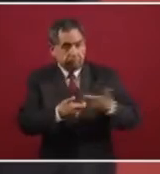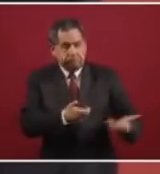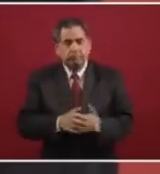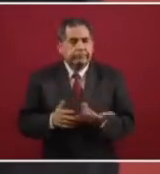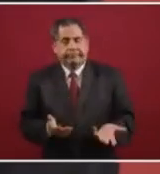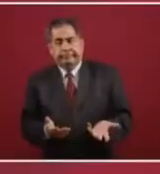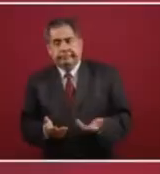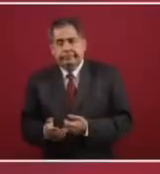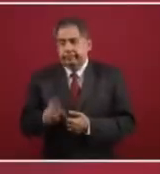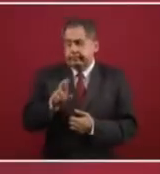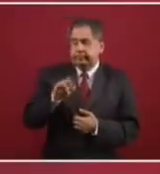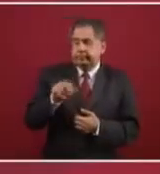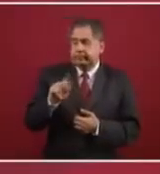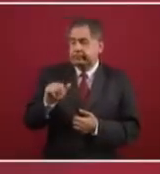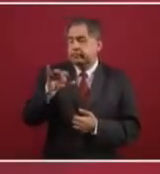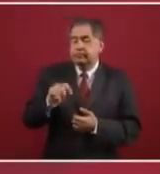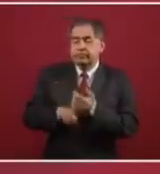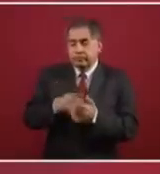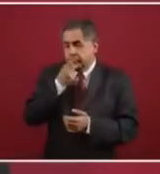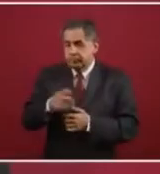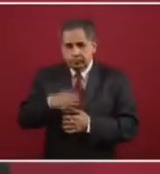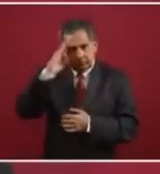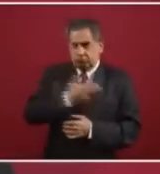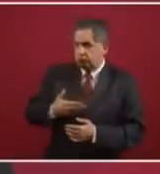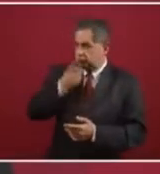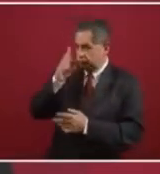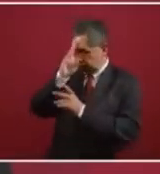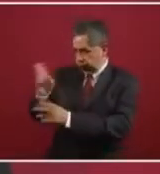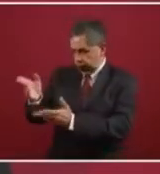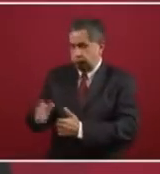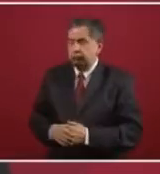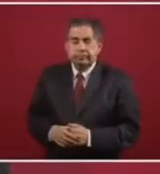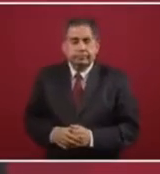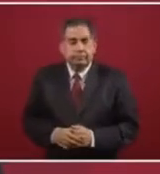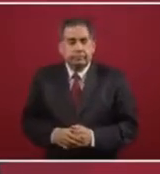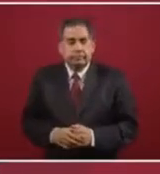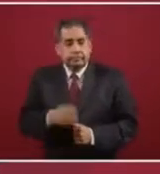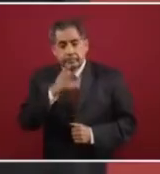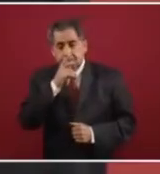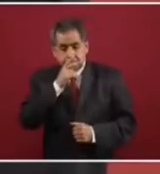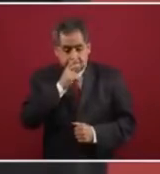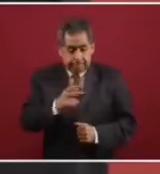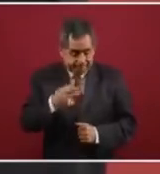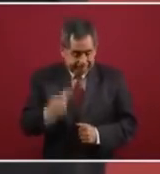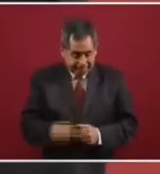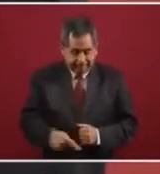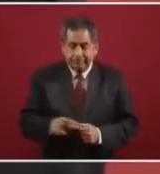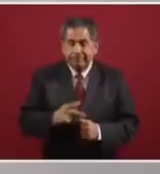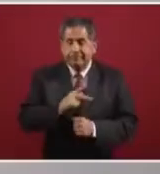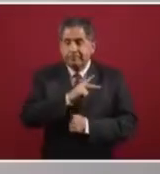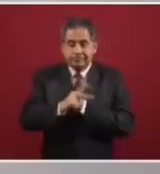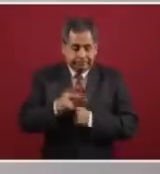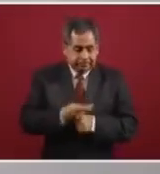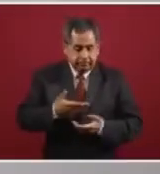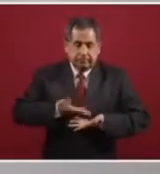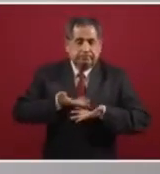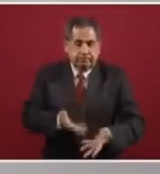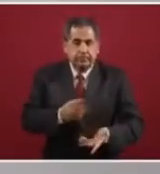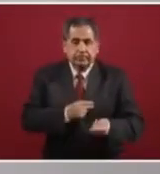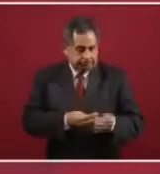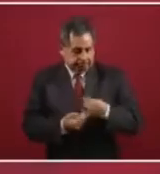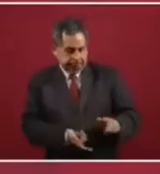La respuesta de Riva Palacio fue, señor presidente, a la patria se le sirve, no se le cobra.